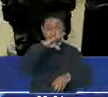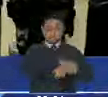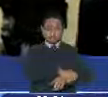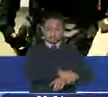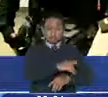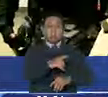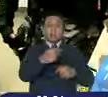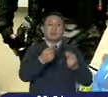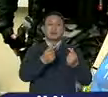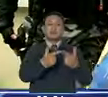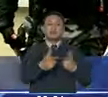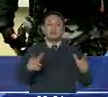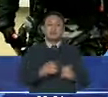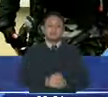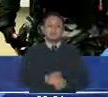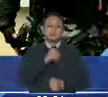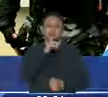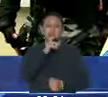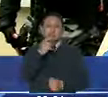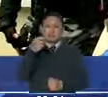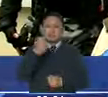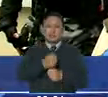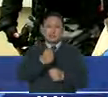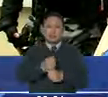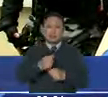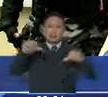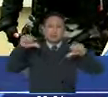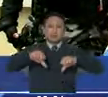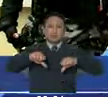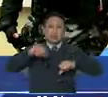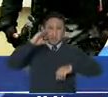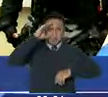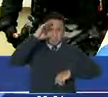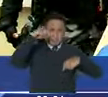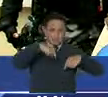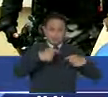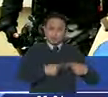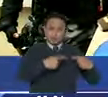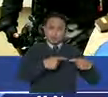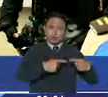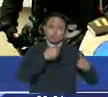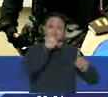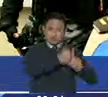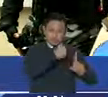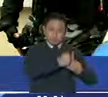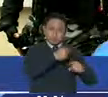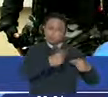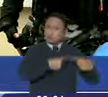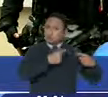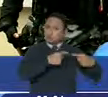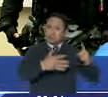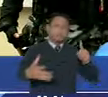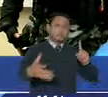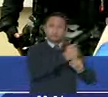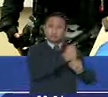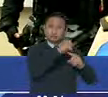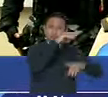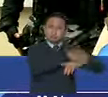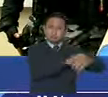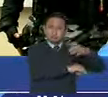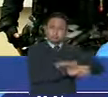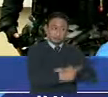calles. Ahí cabe la pregunta, ¿quién no está haciendo bien su trabajo? Los policías estamos todos los días, absolutamente todos los días, haciendo este